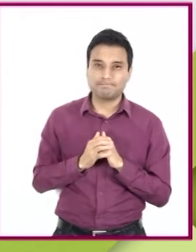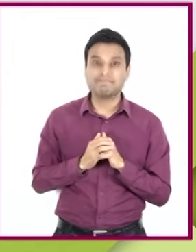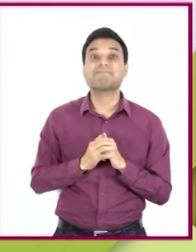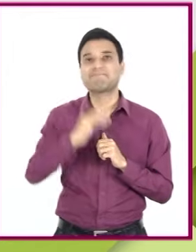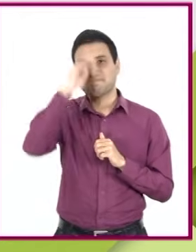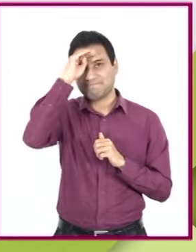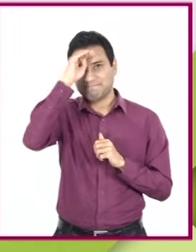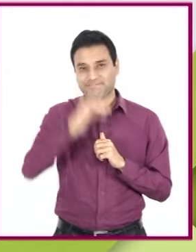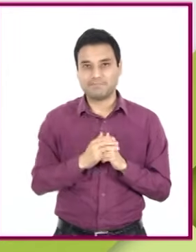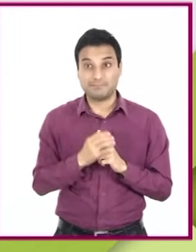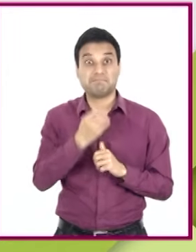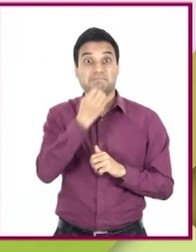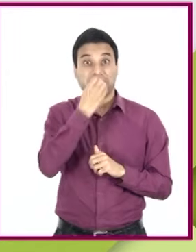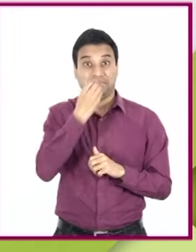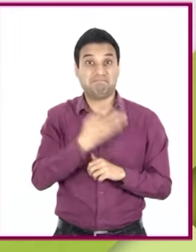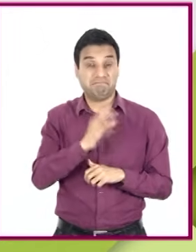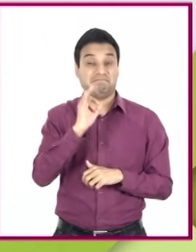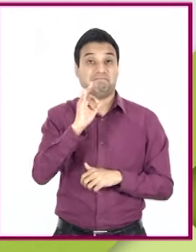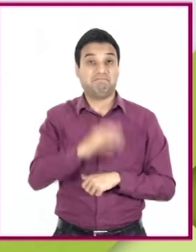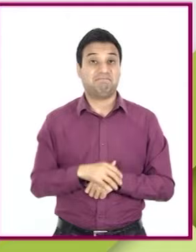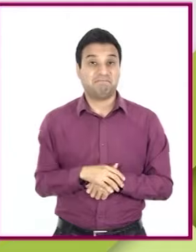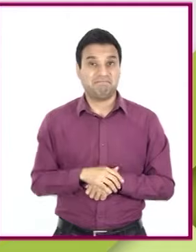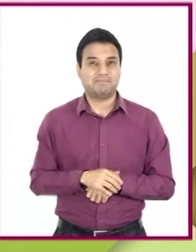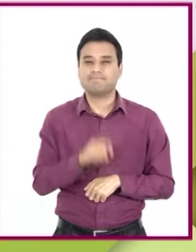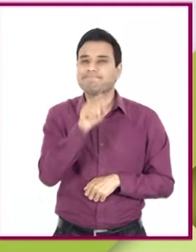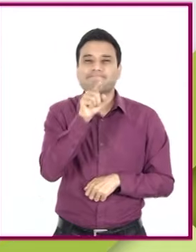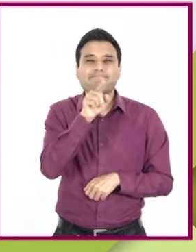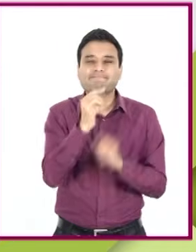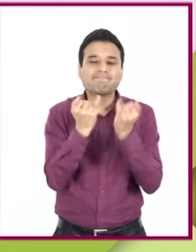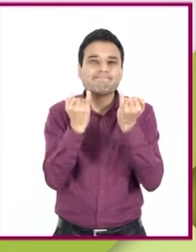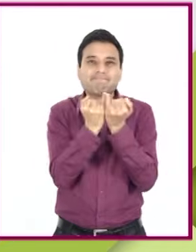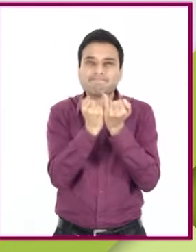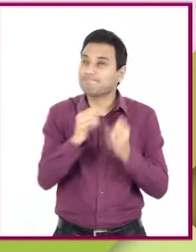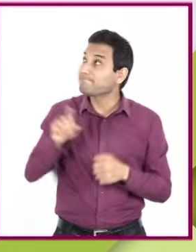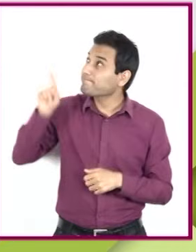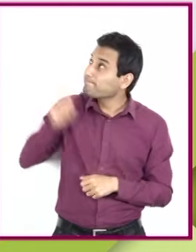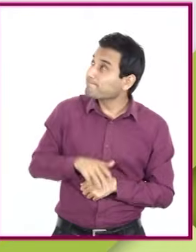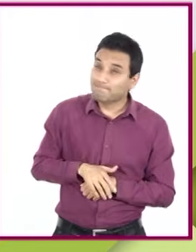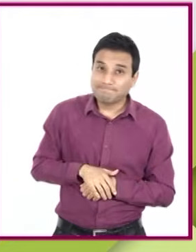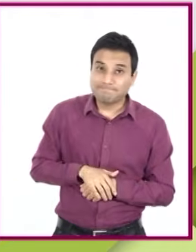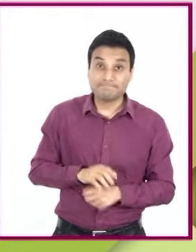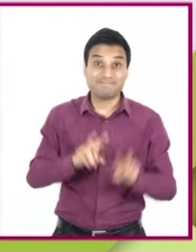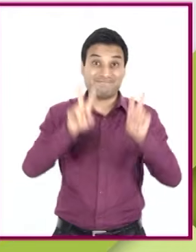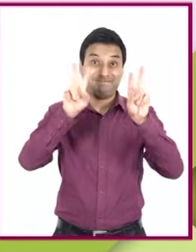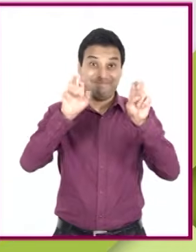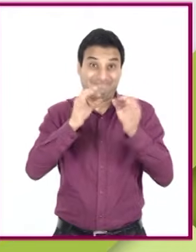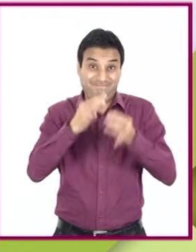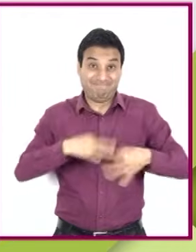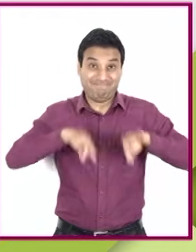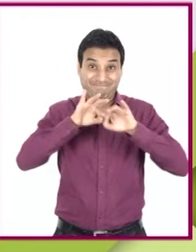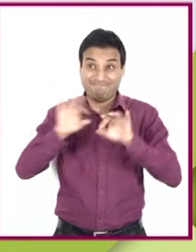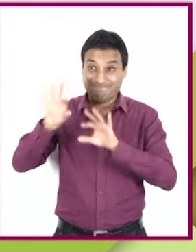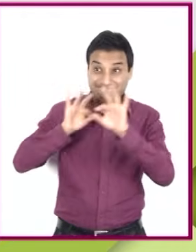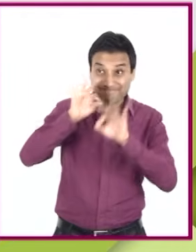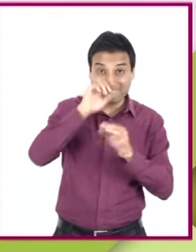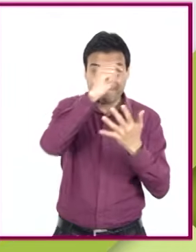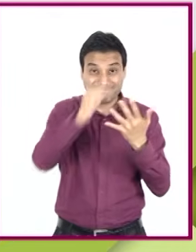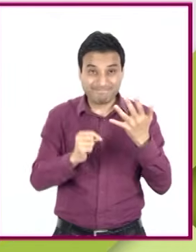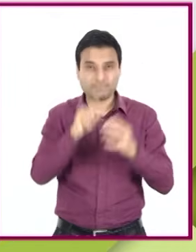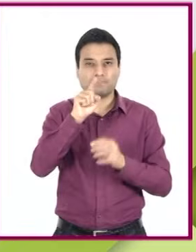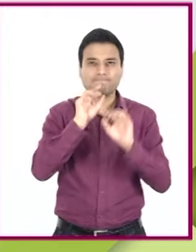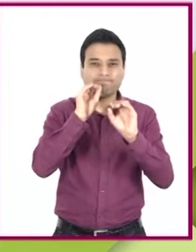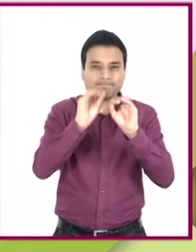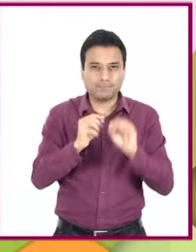Excelente diagrama. Elaboren un informe con lo más importante de su investigación. Se pueden guiar con las